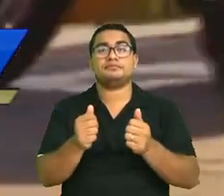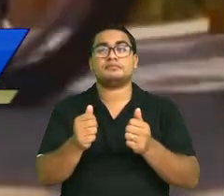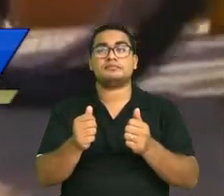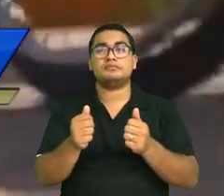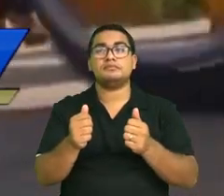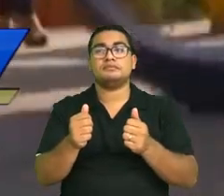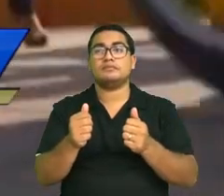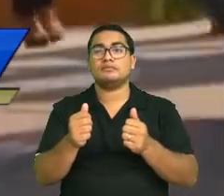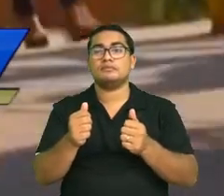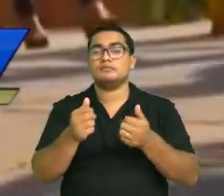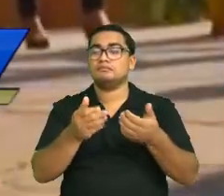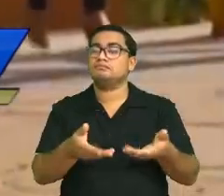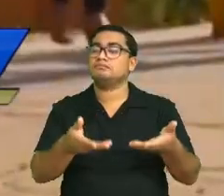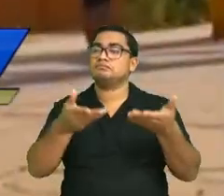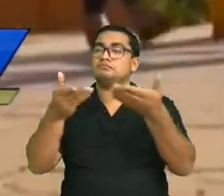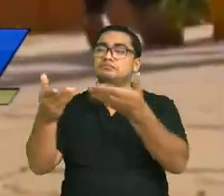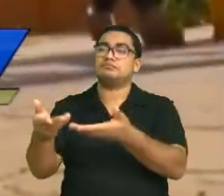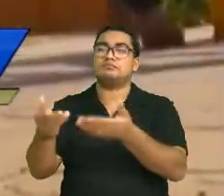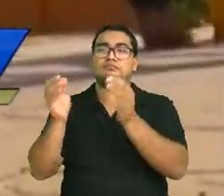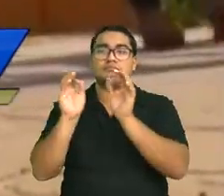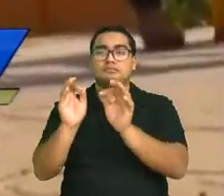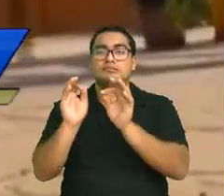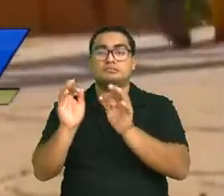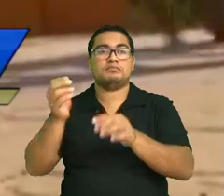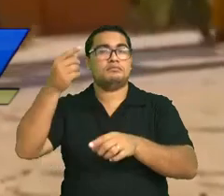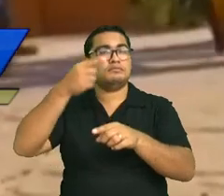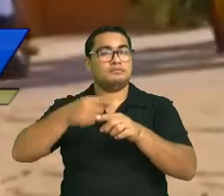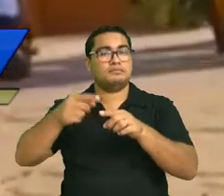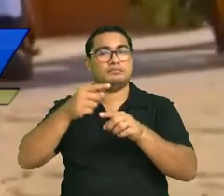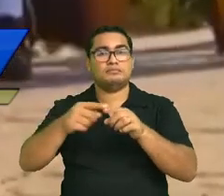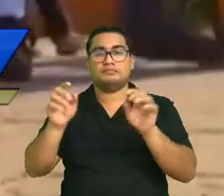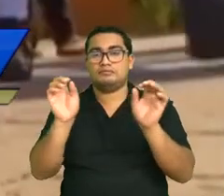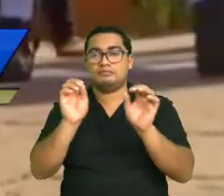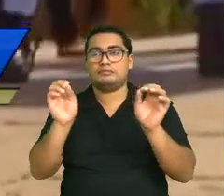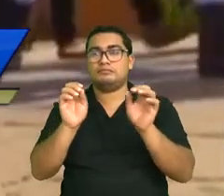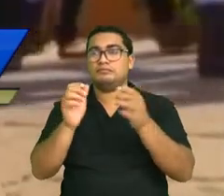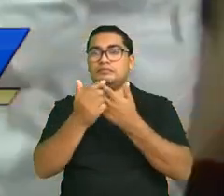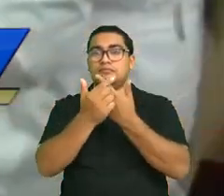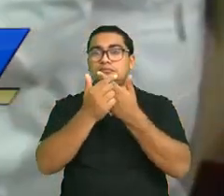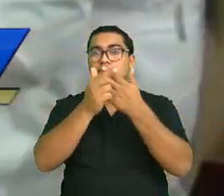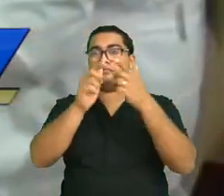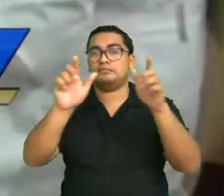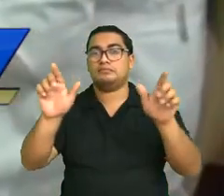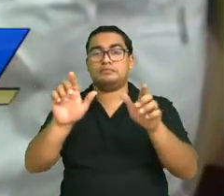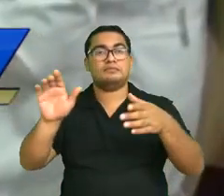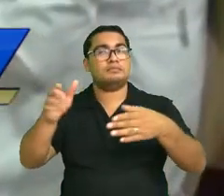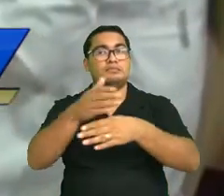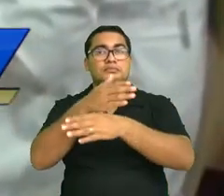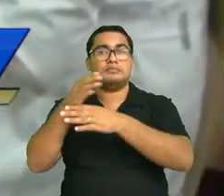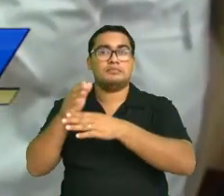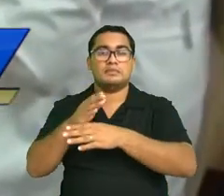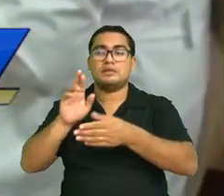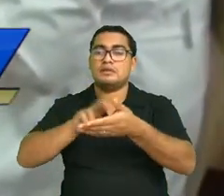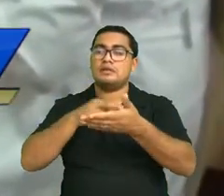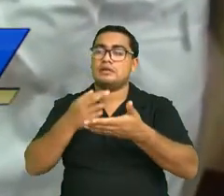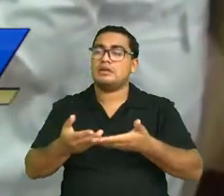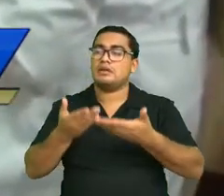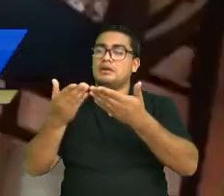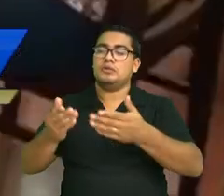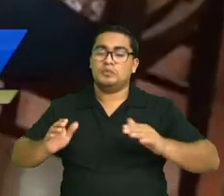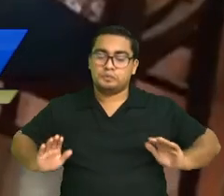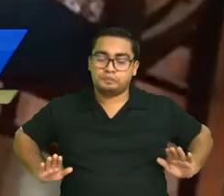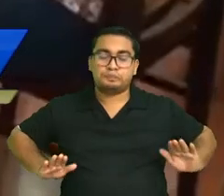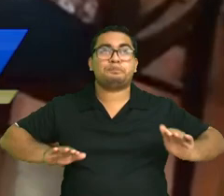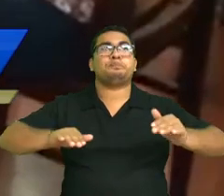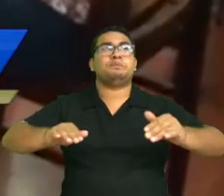otorga o garantiza de manera totalmente gratuita los diferentes métodos auxiliares que puedan necesitar